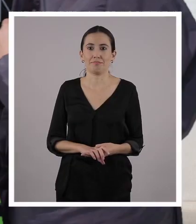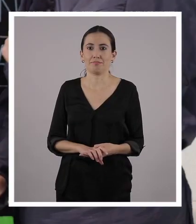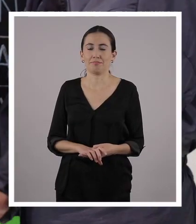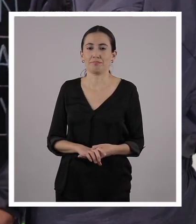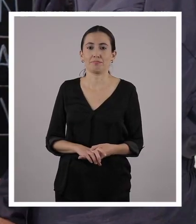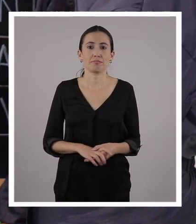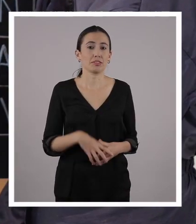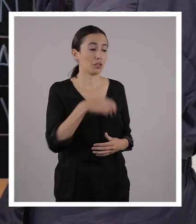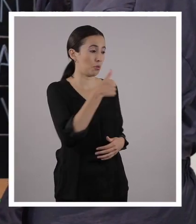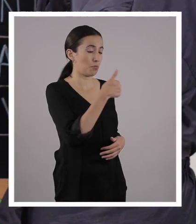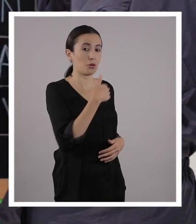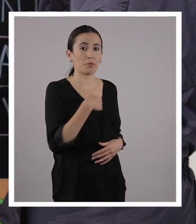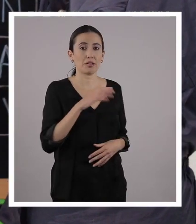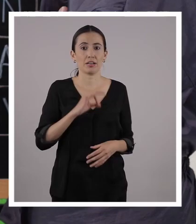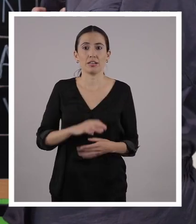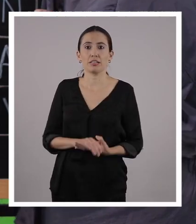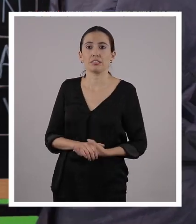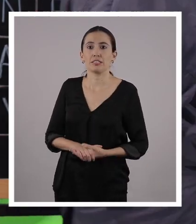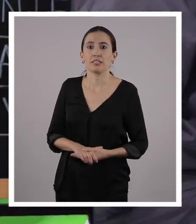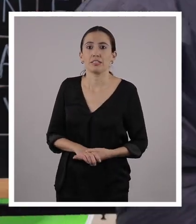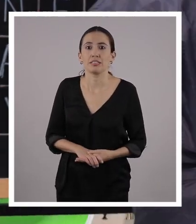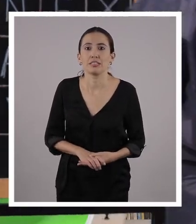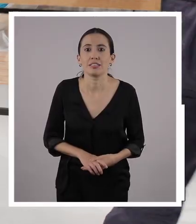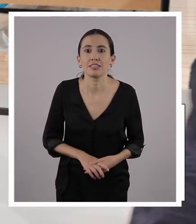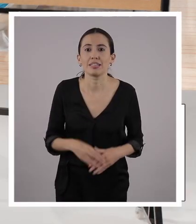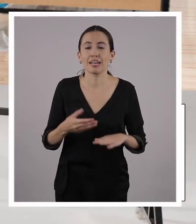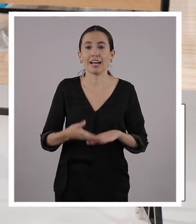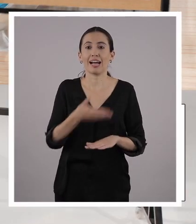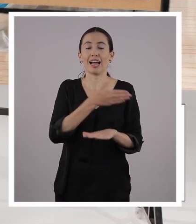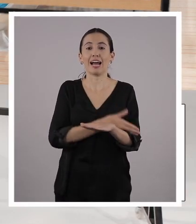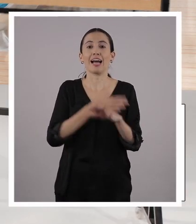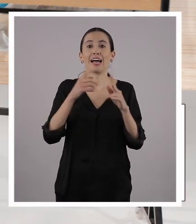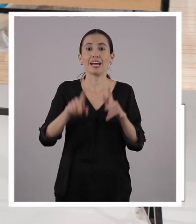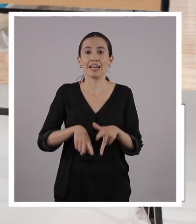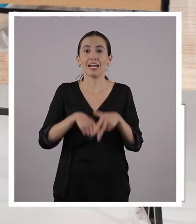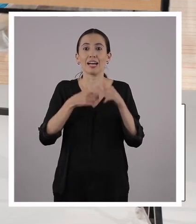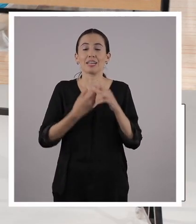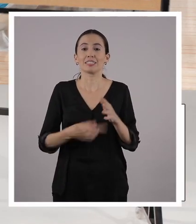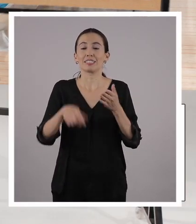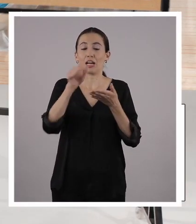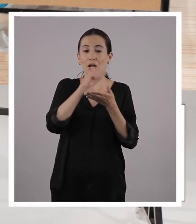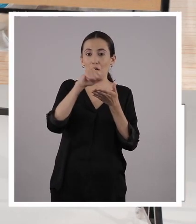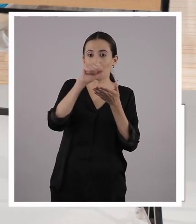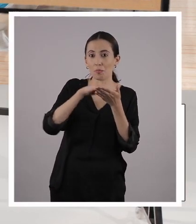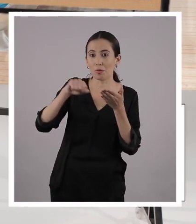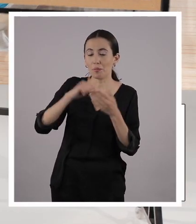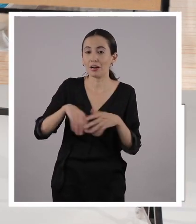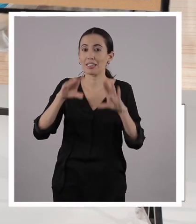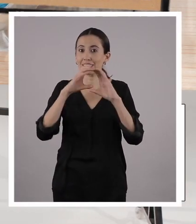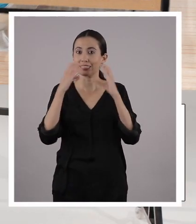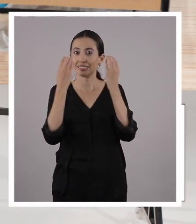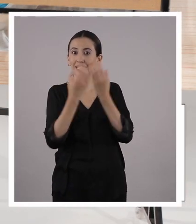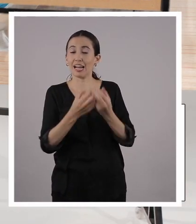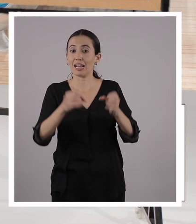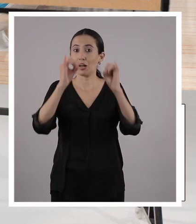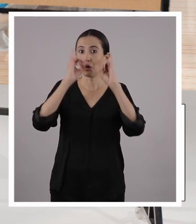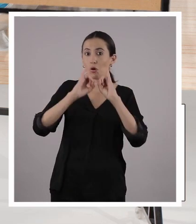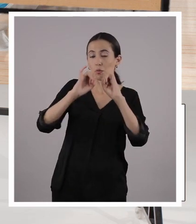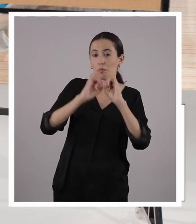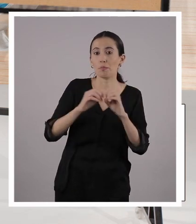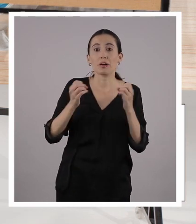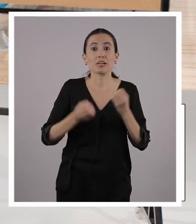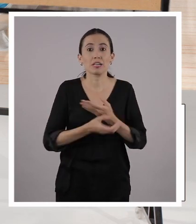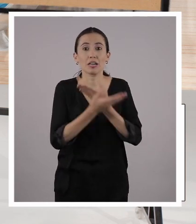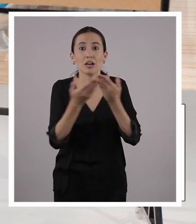Profe, ¿quedó bien? Muy bien, Cata, quedó perfecto. Muchas gracias. ¿Así? Antes de iniciar cada filmación, preparo muy bien mis clases para que sean las más